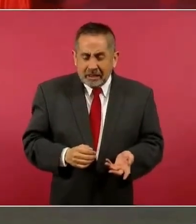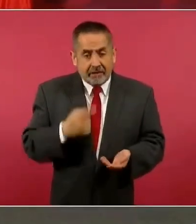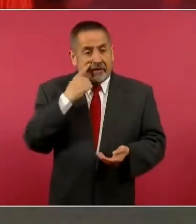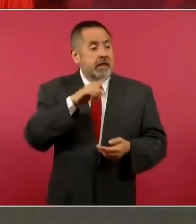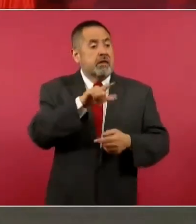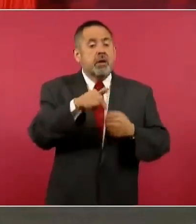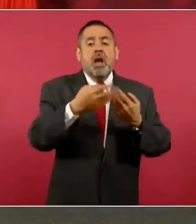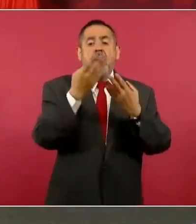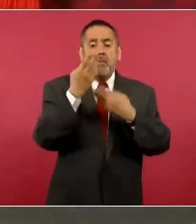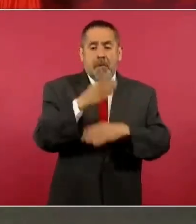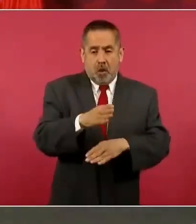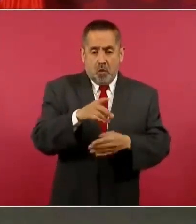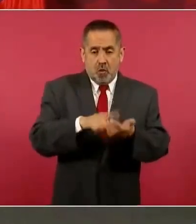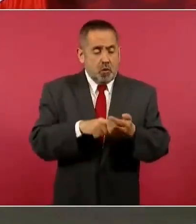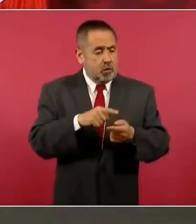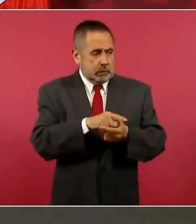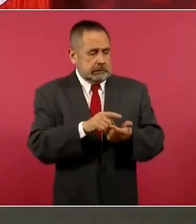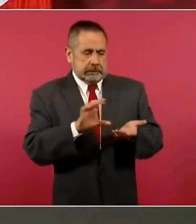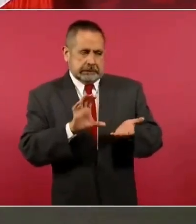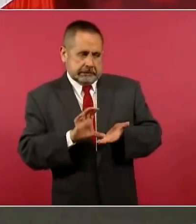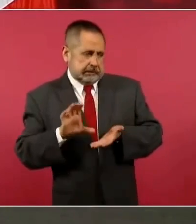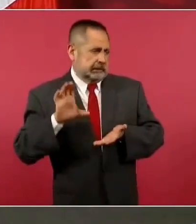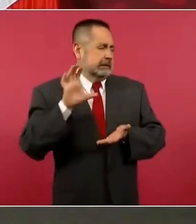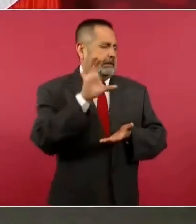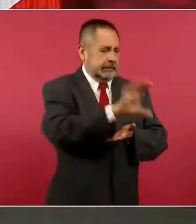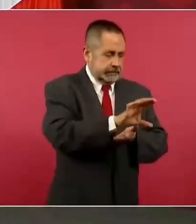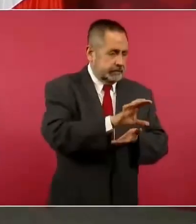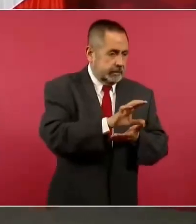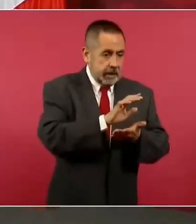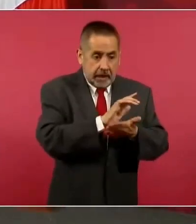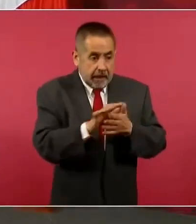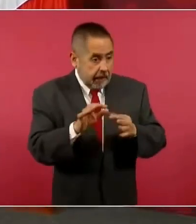y una vez que se limpiaron, se vendieron